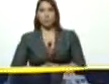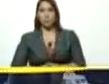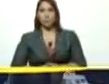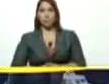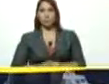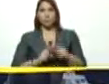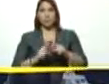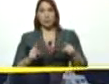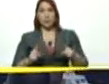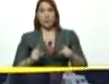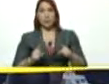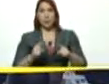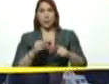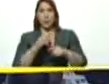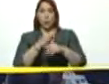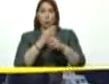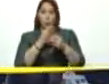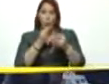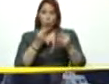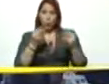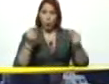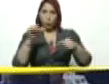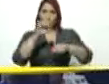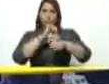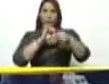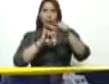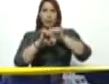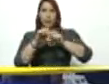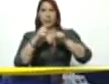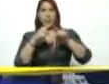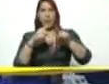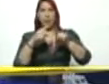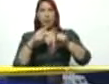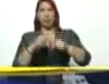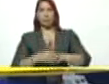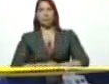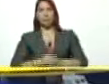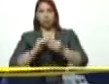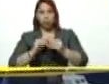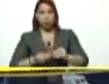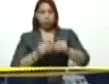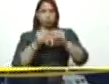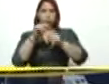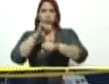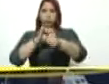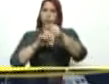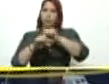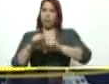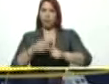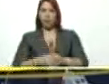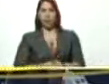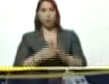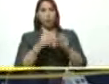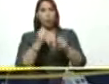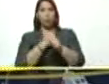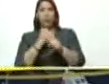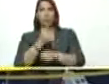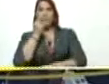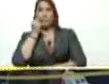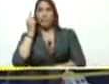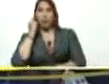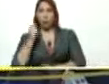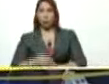para curar las heridas, para resarcir las heridas de todos los trabajadores que se han